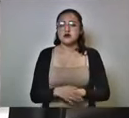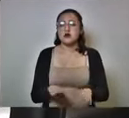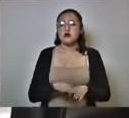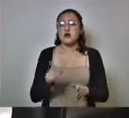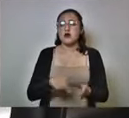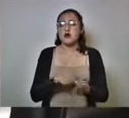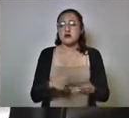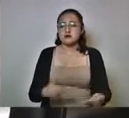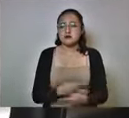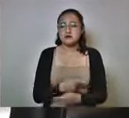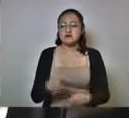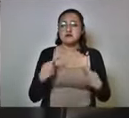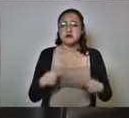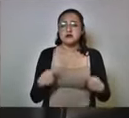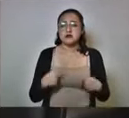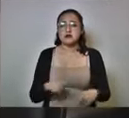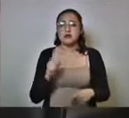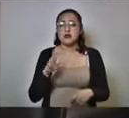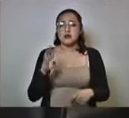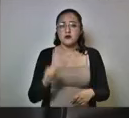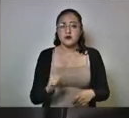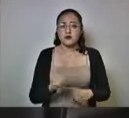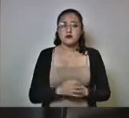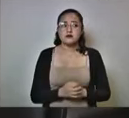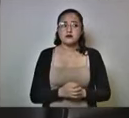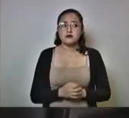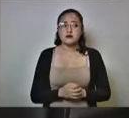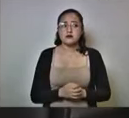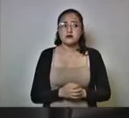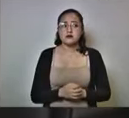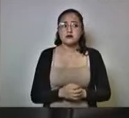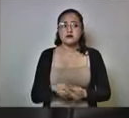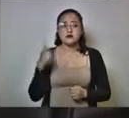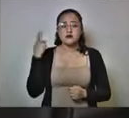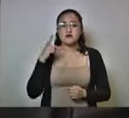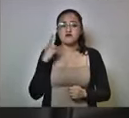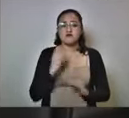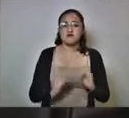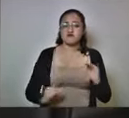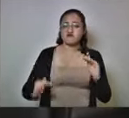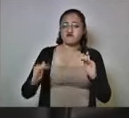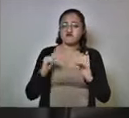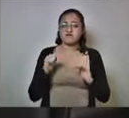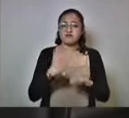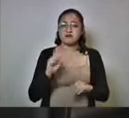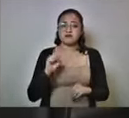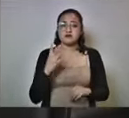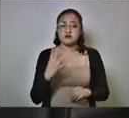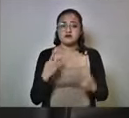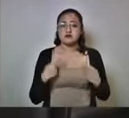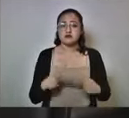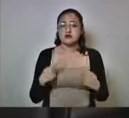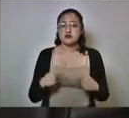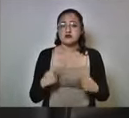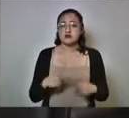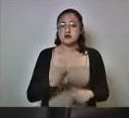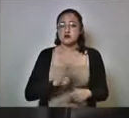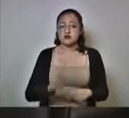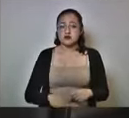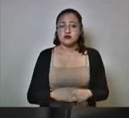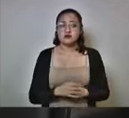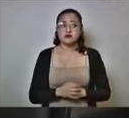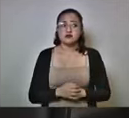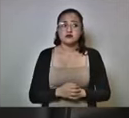lugar de residencia de los fallecidos son 29, de ellos Puebla va a la cabeza con 64 en el número de